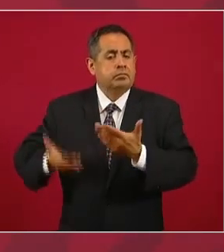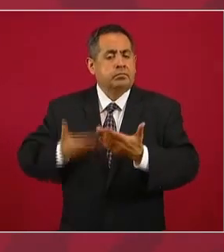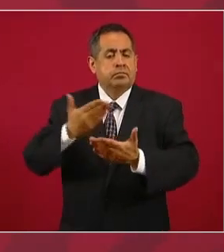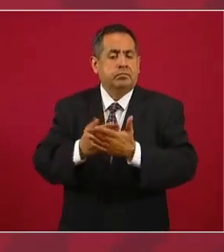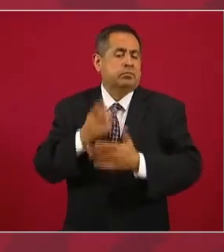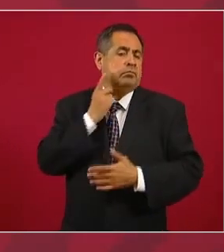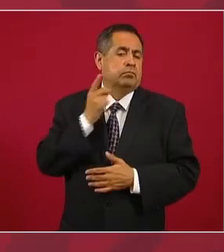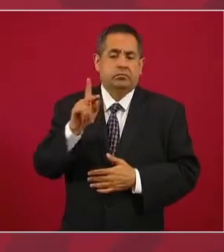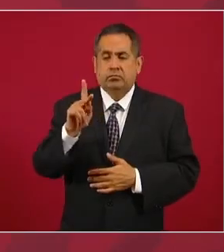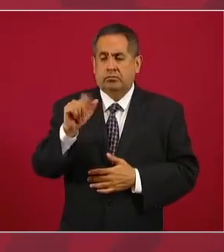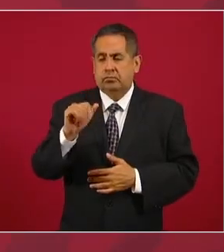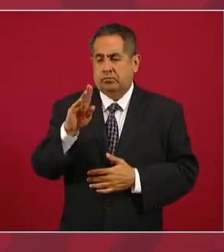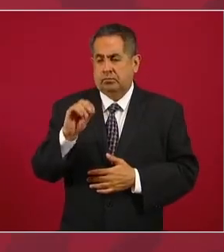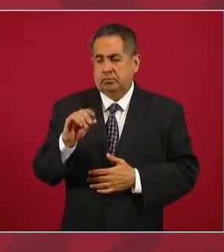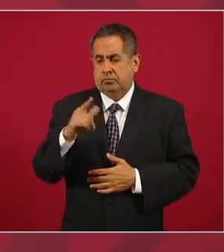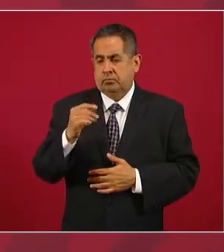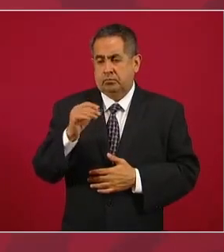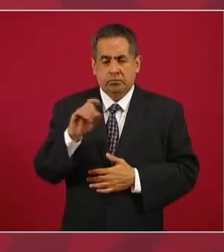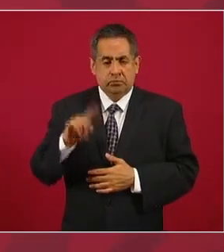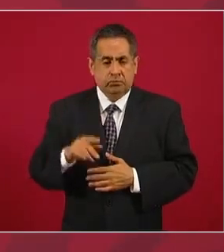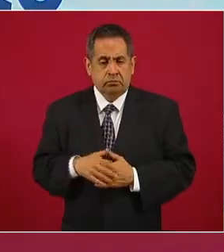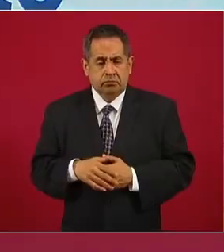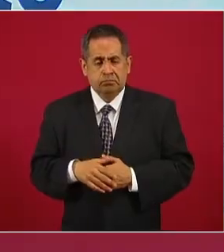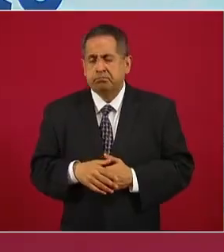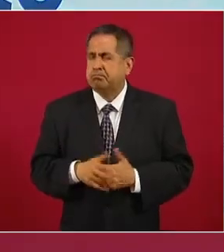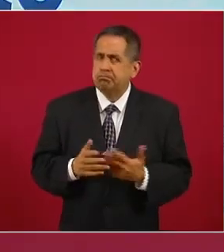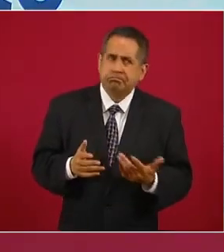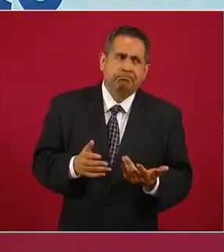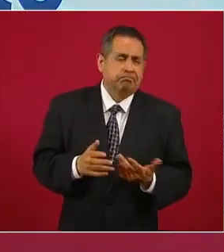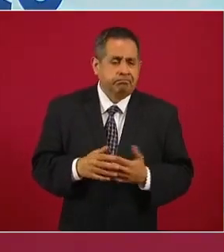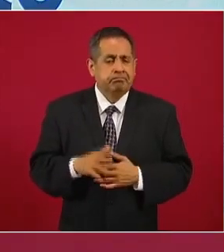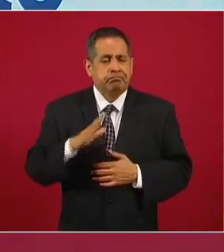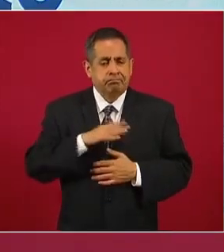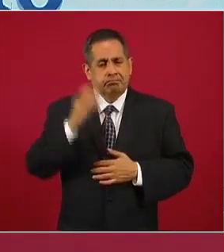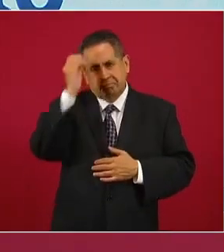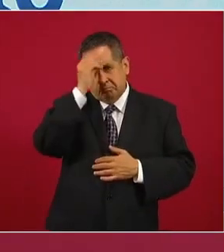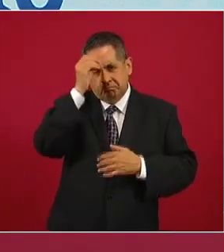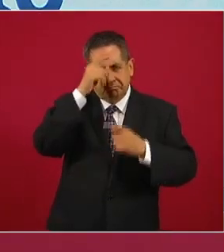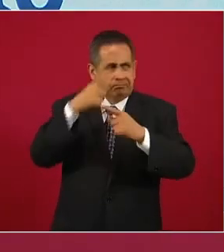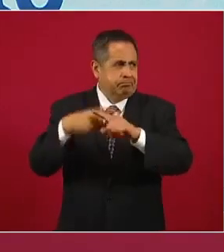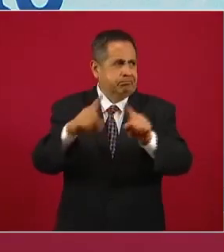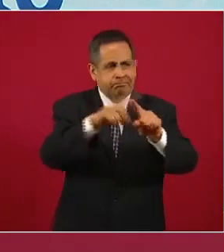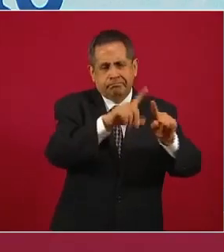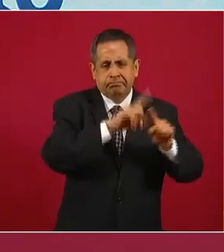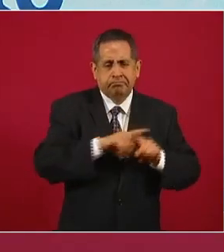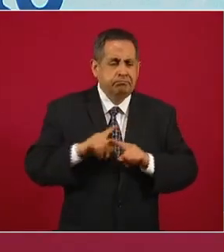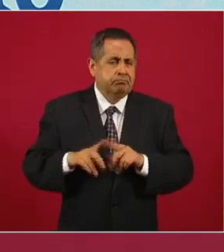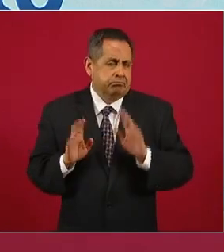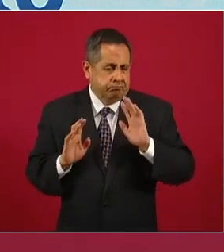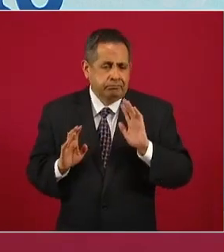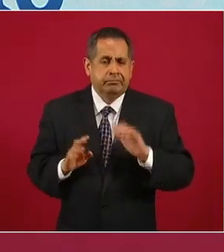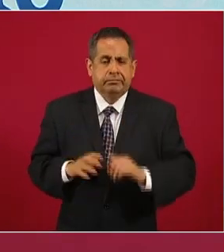diputado Pablo Gómez, pues hay muchas opiniones,